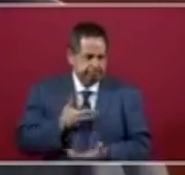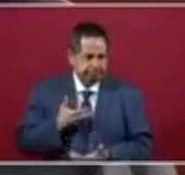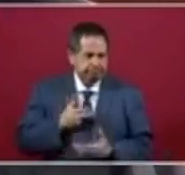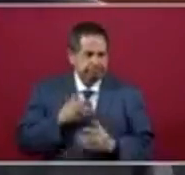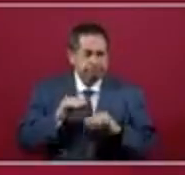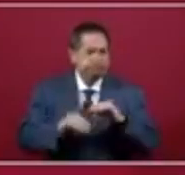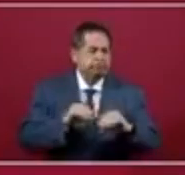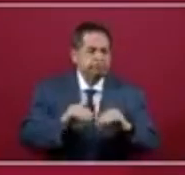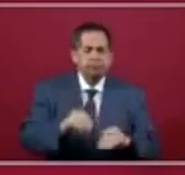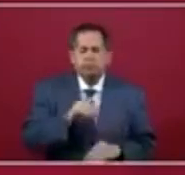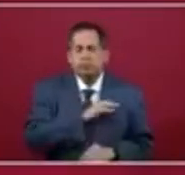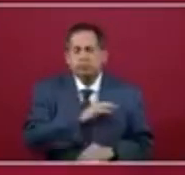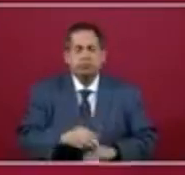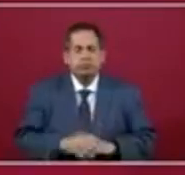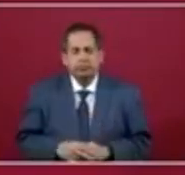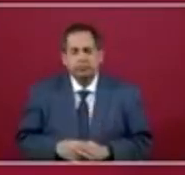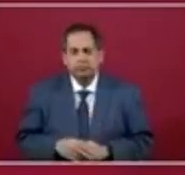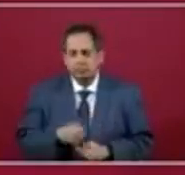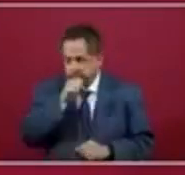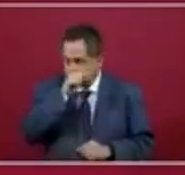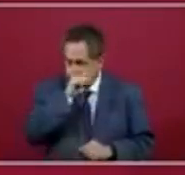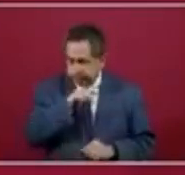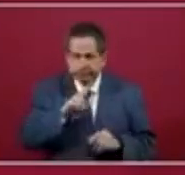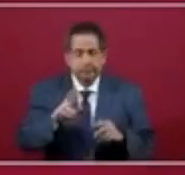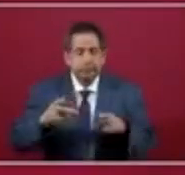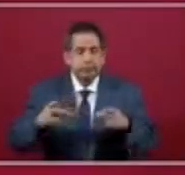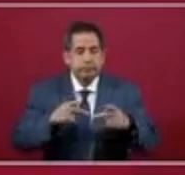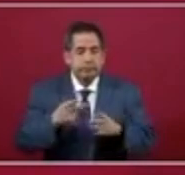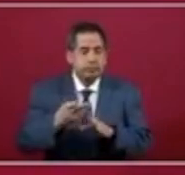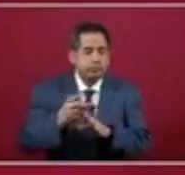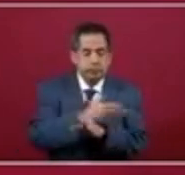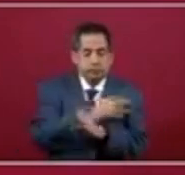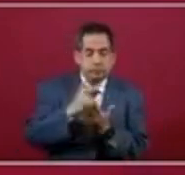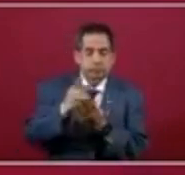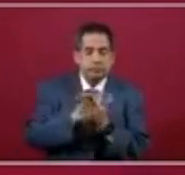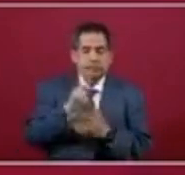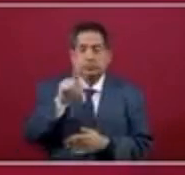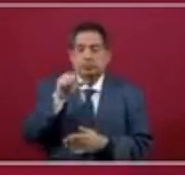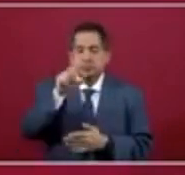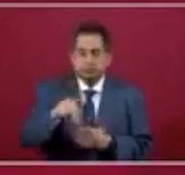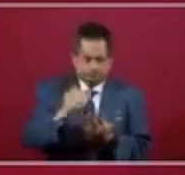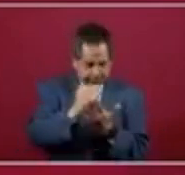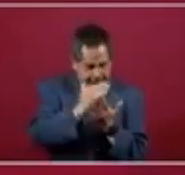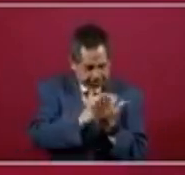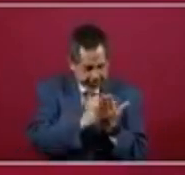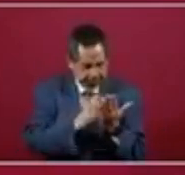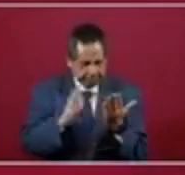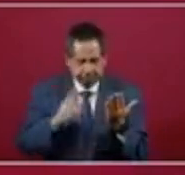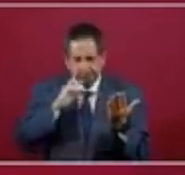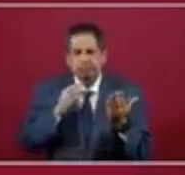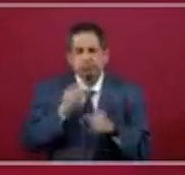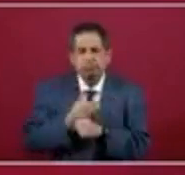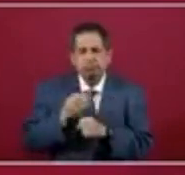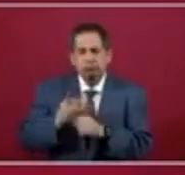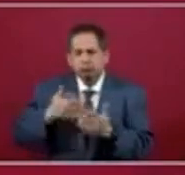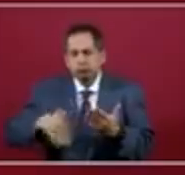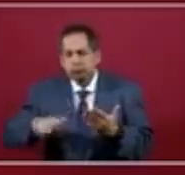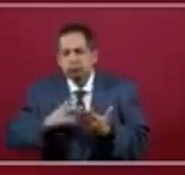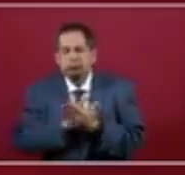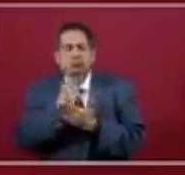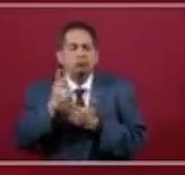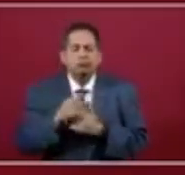y ya se tiene el anteproyecto y se está trabajando en los